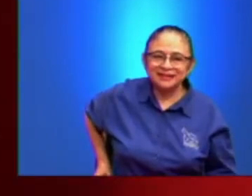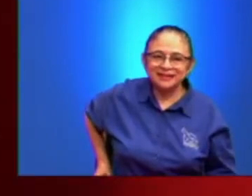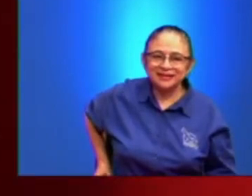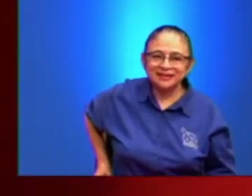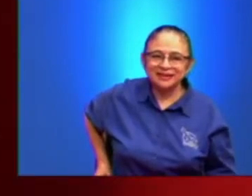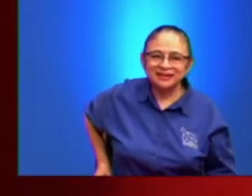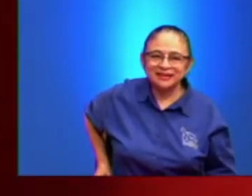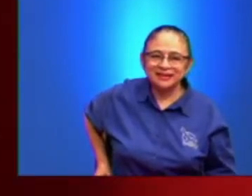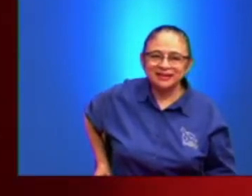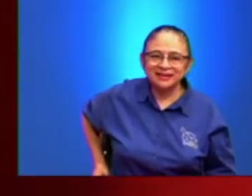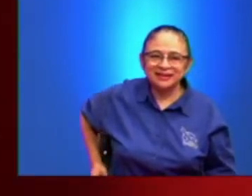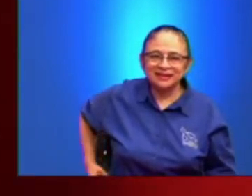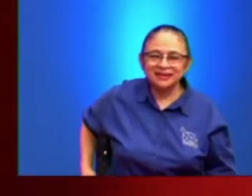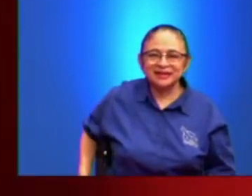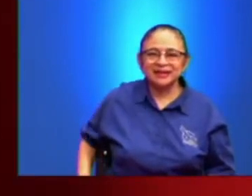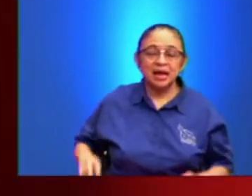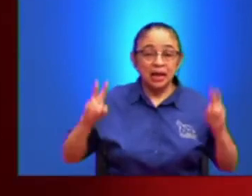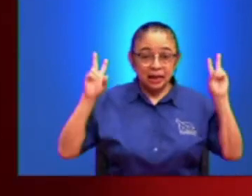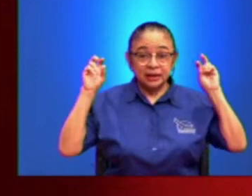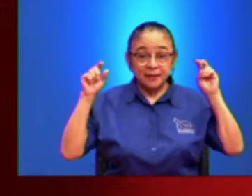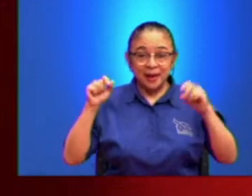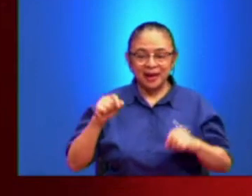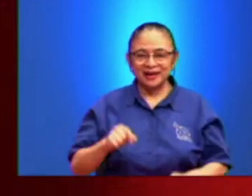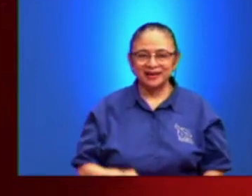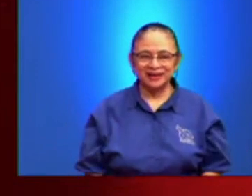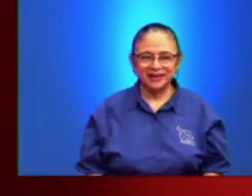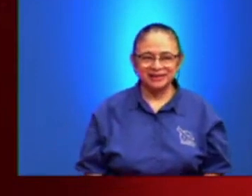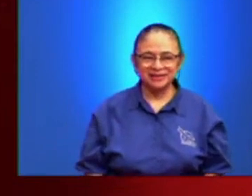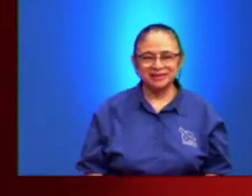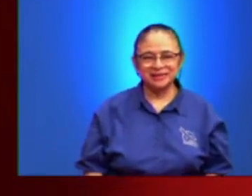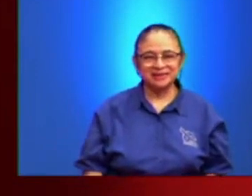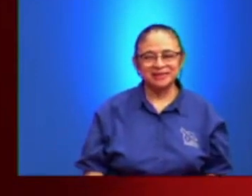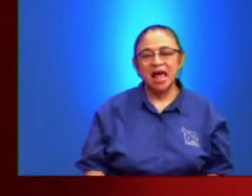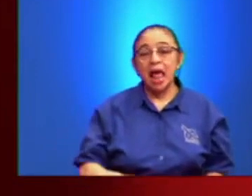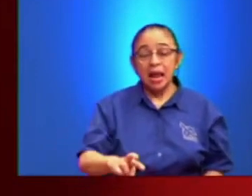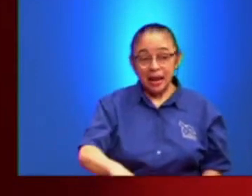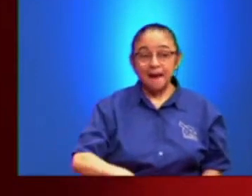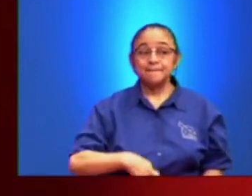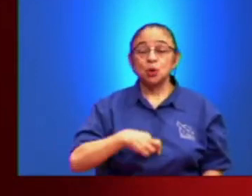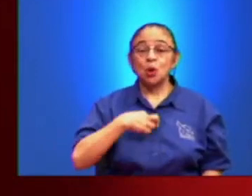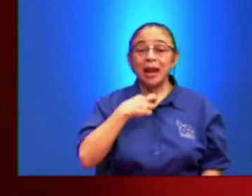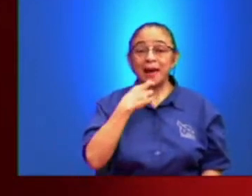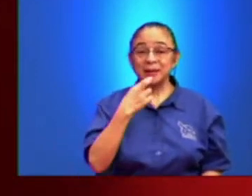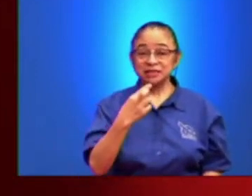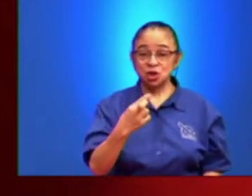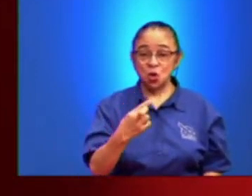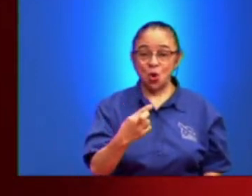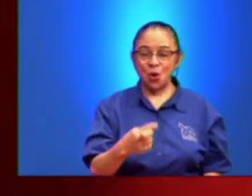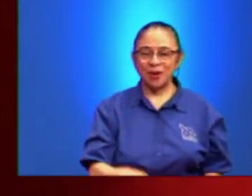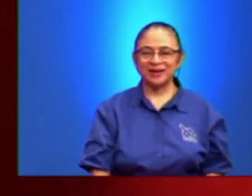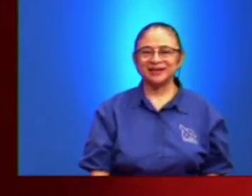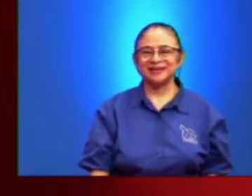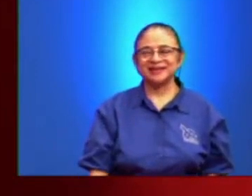pero dije yo estos hermanos son tan tremendos que van a decir que ya proclama modera